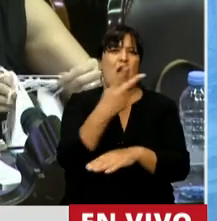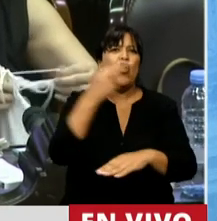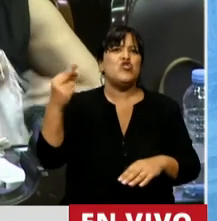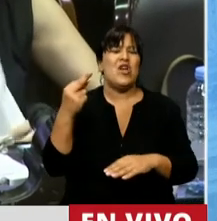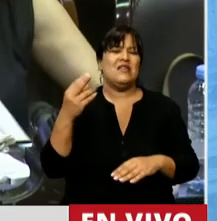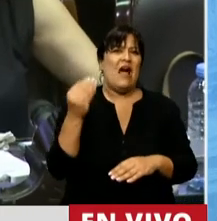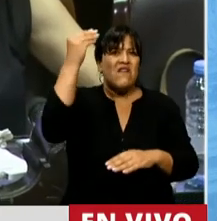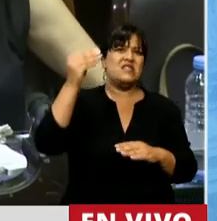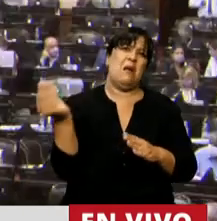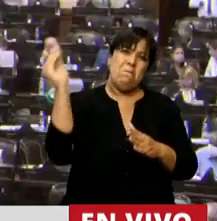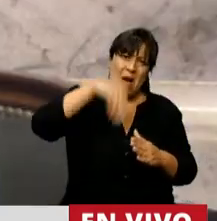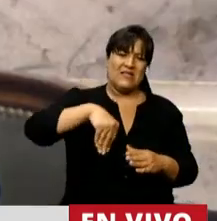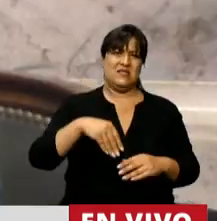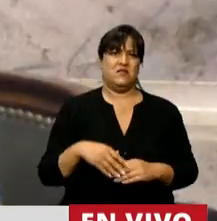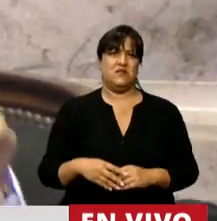señor,